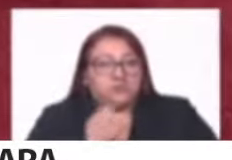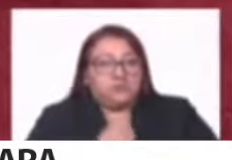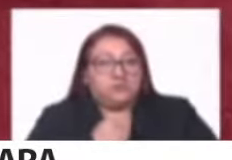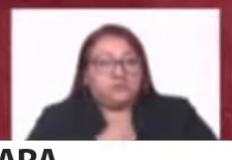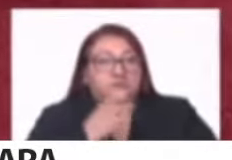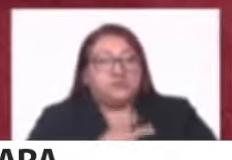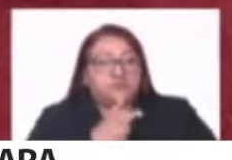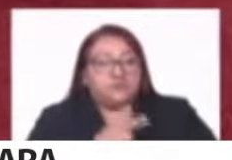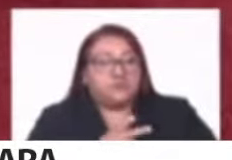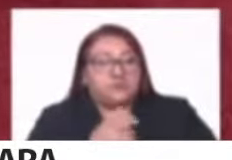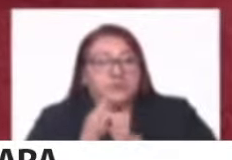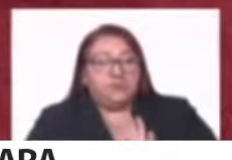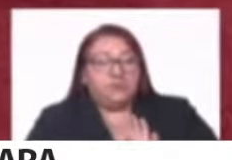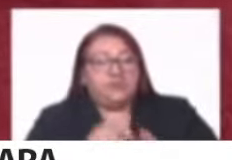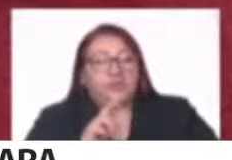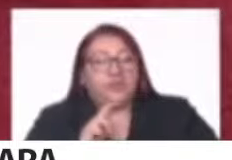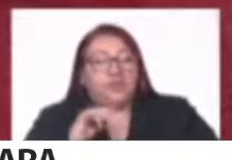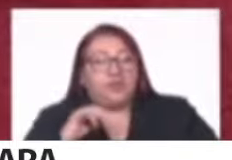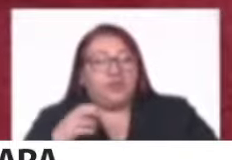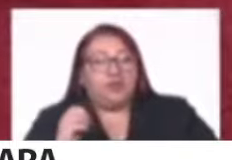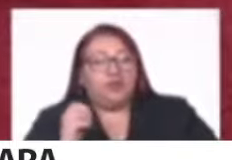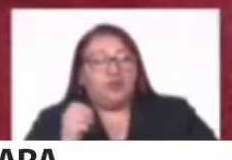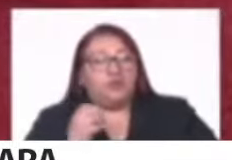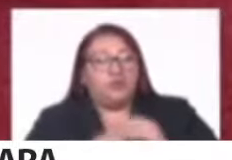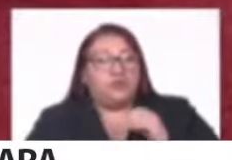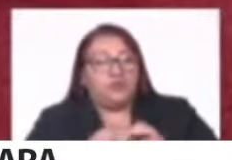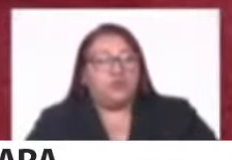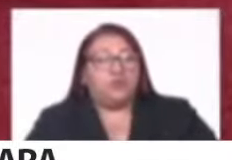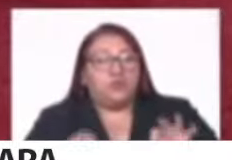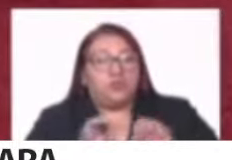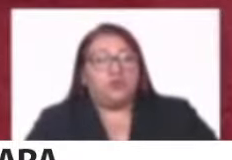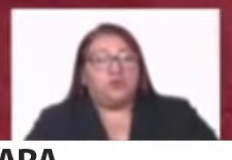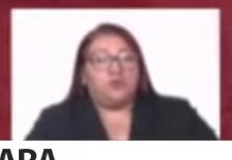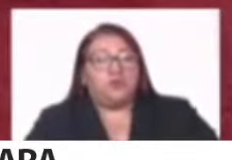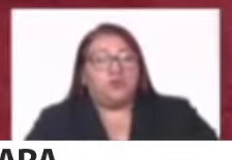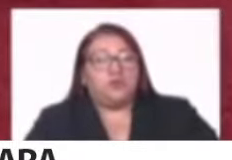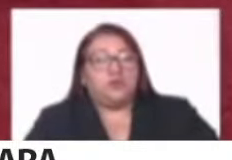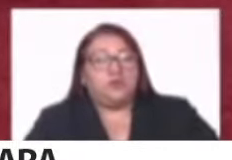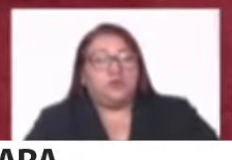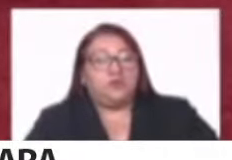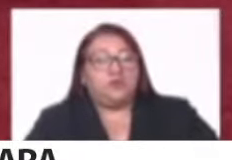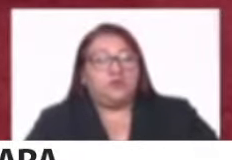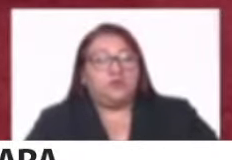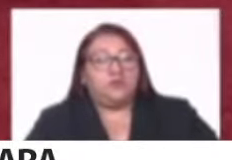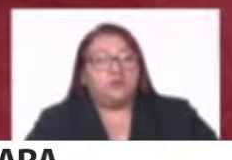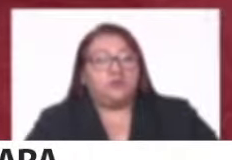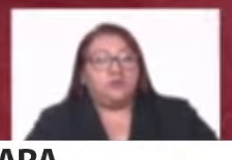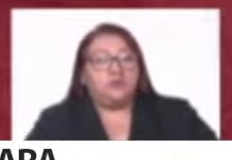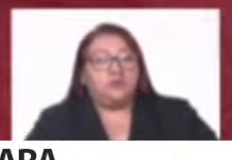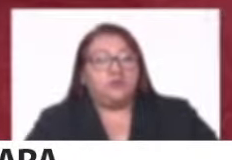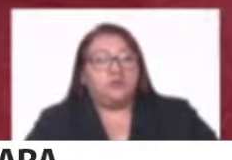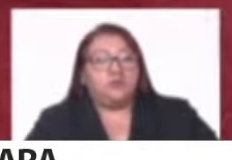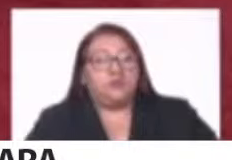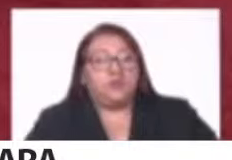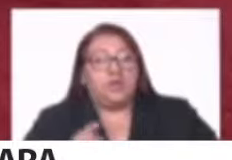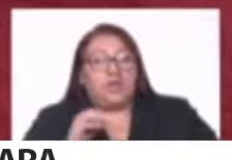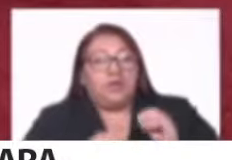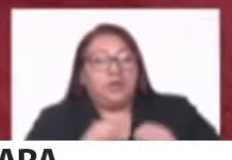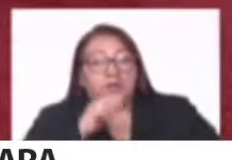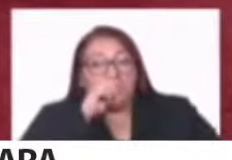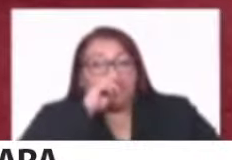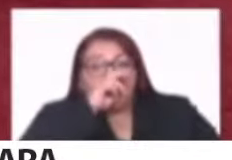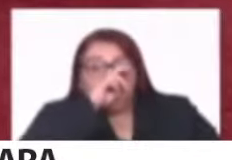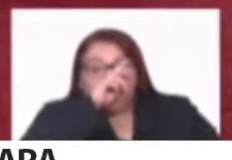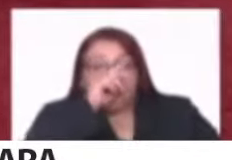de prevención y reducción del riesgo, como soluciones integrales en cuencas, inversiones en drenaje pluvial, equipamiento y